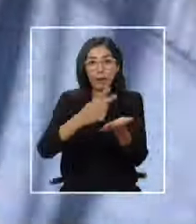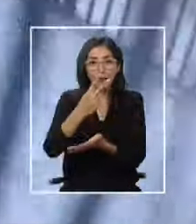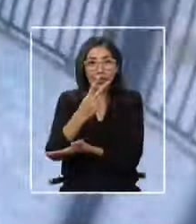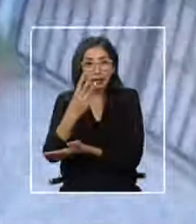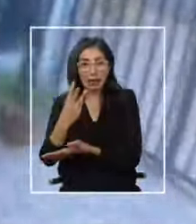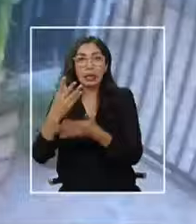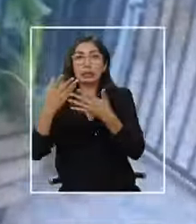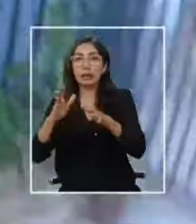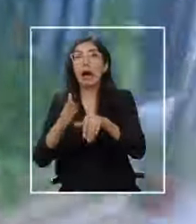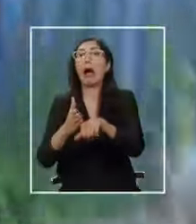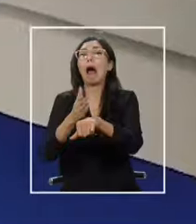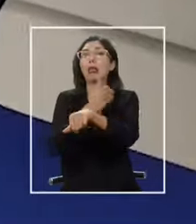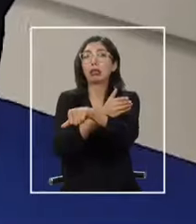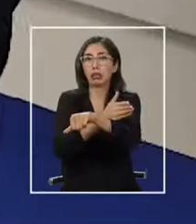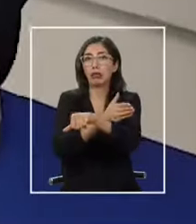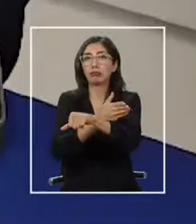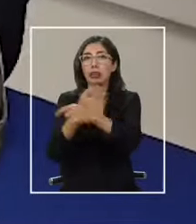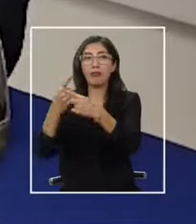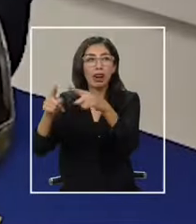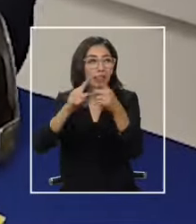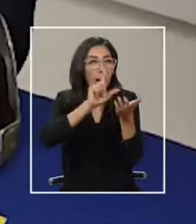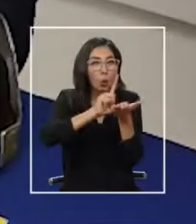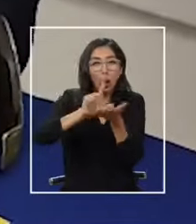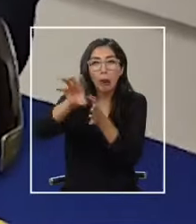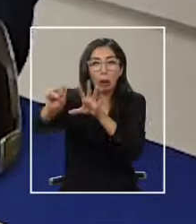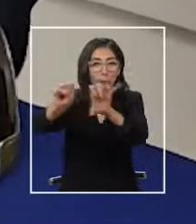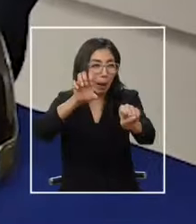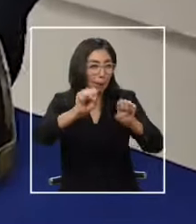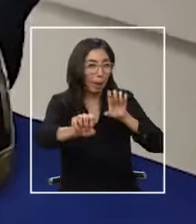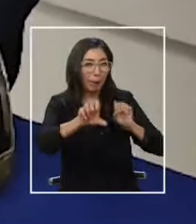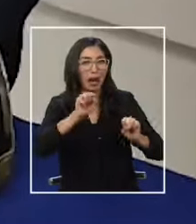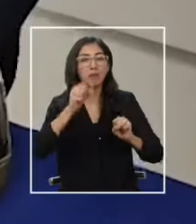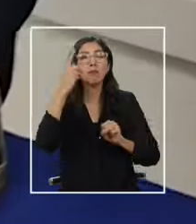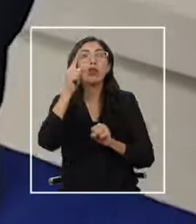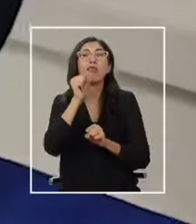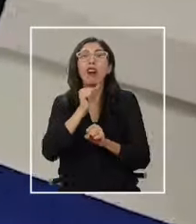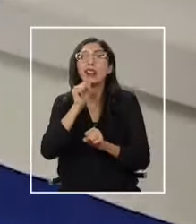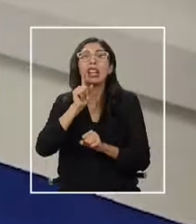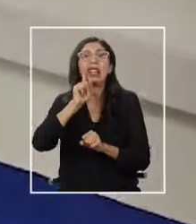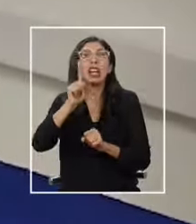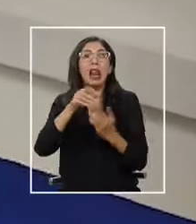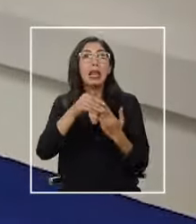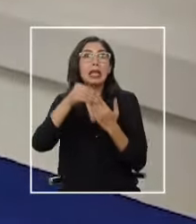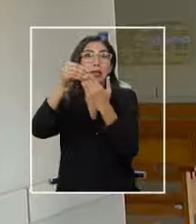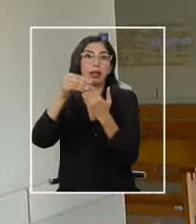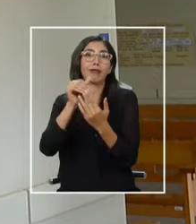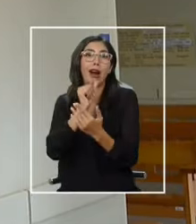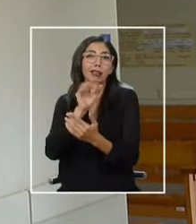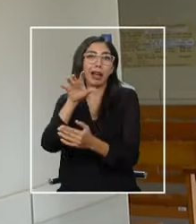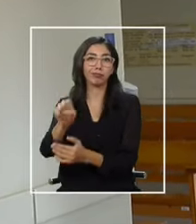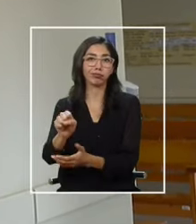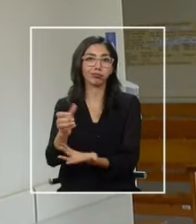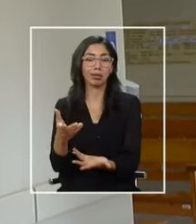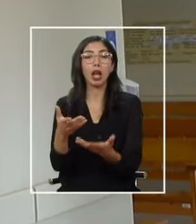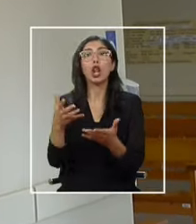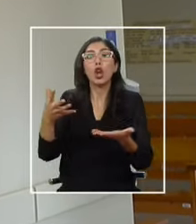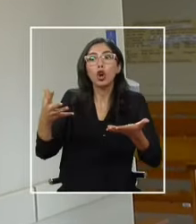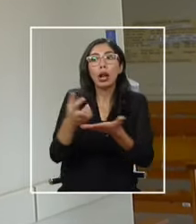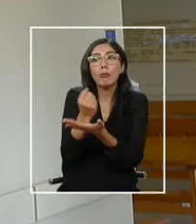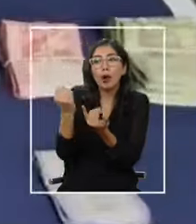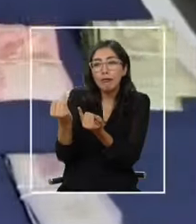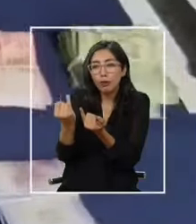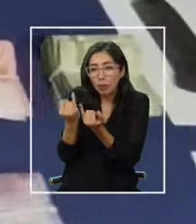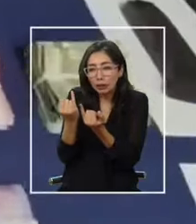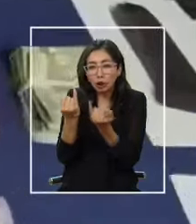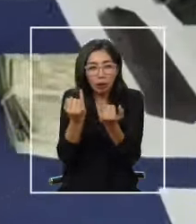realizado operativos en varios puntos de venta de la banda, pero no se pudo detener a los líderes. Logramos obtener información de calidad que nos